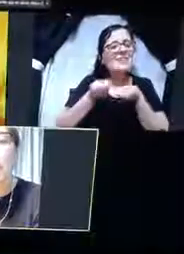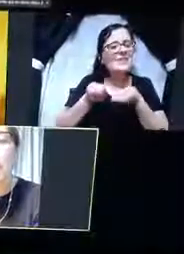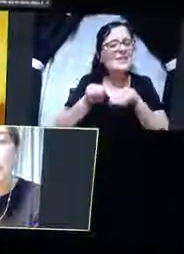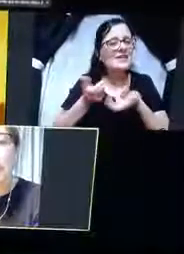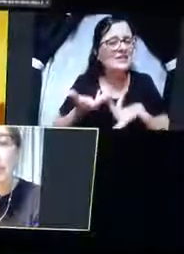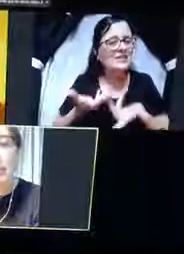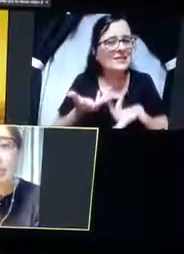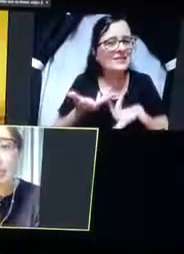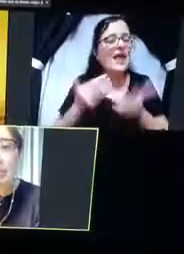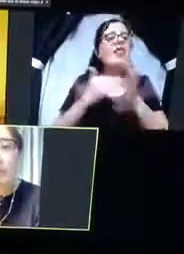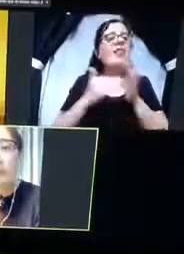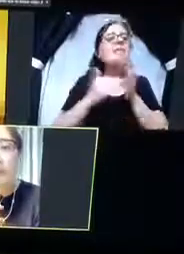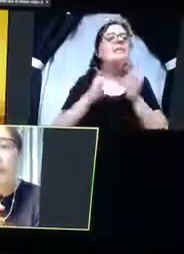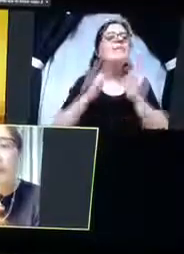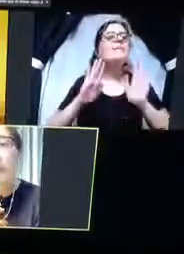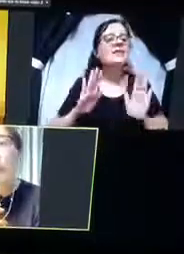desarrollar.